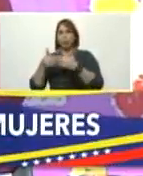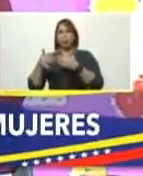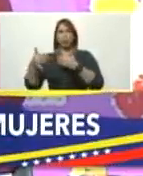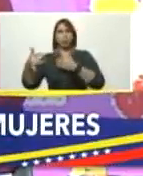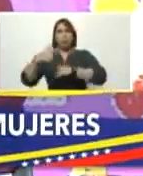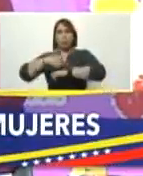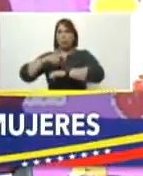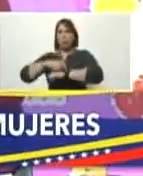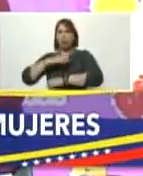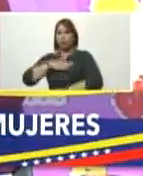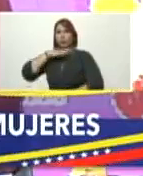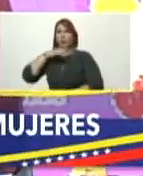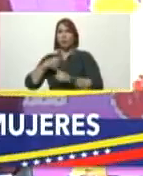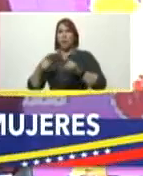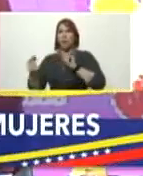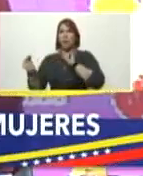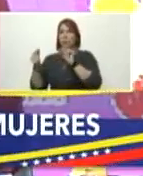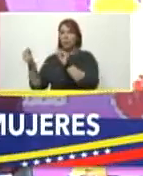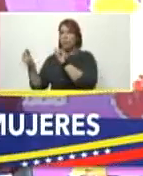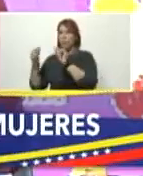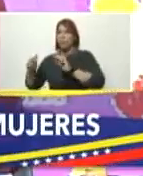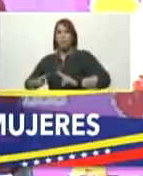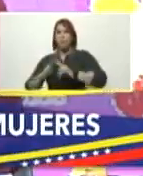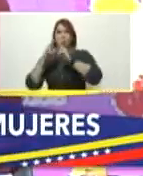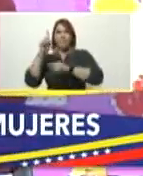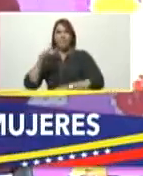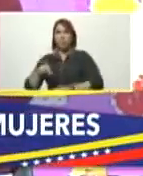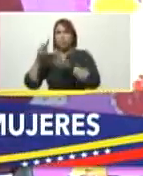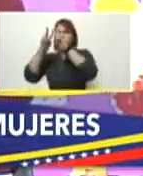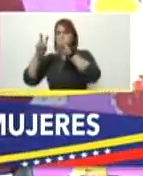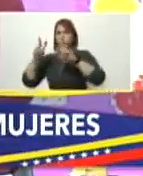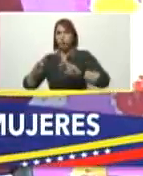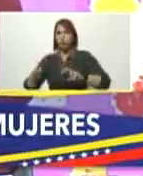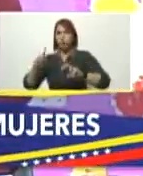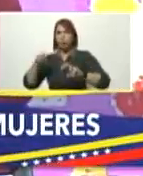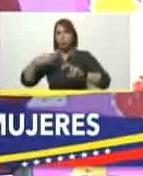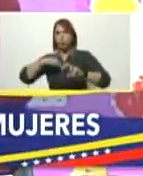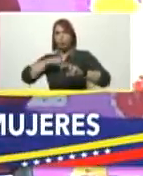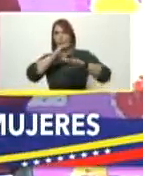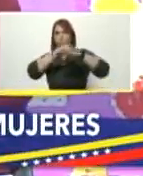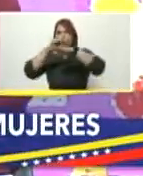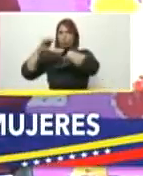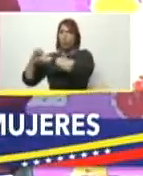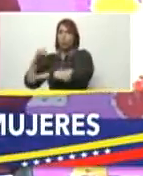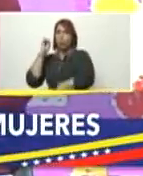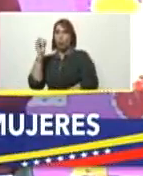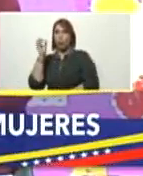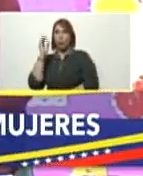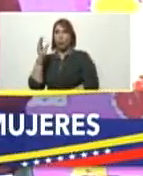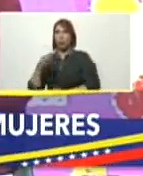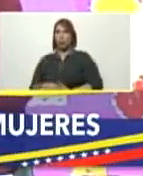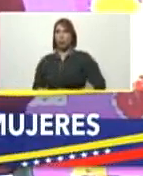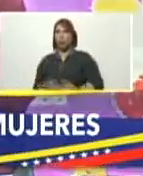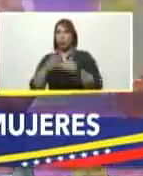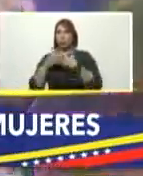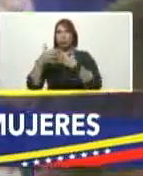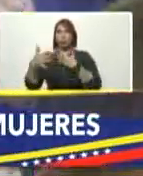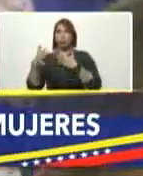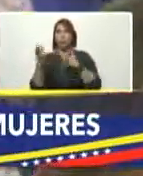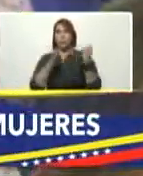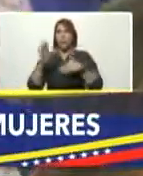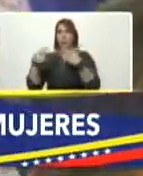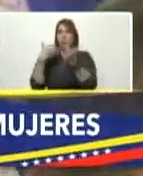suficiente para el debate, para el encuentro, para la revisión. Y por eso hemos llamado a nuestro congreso a que dure de marzo a